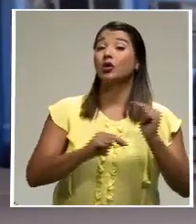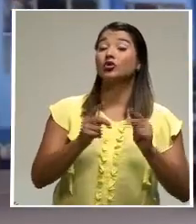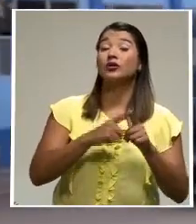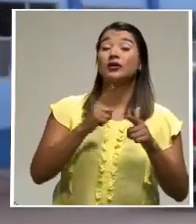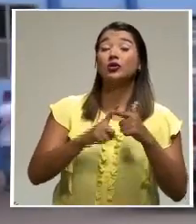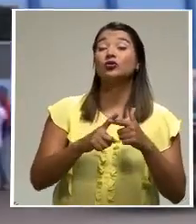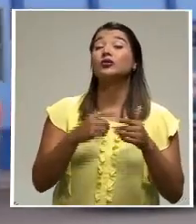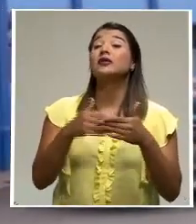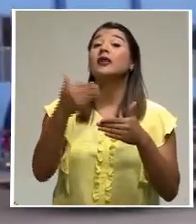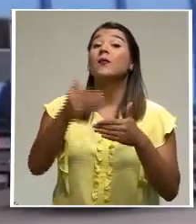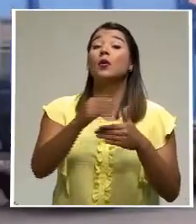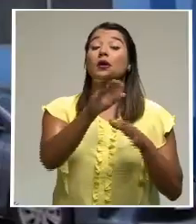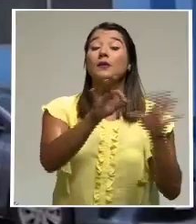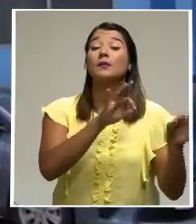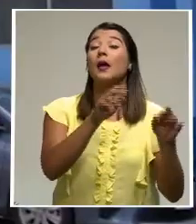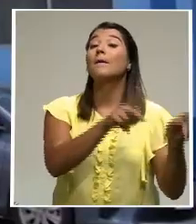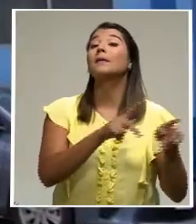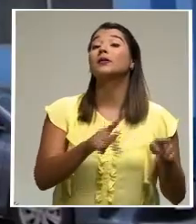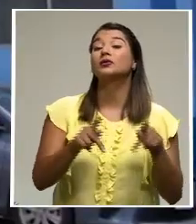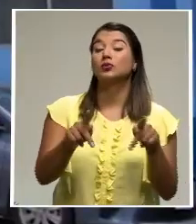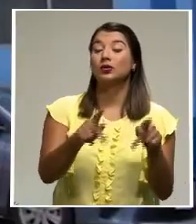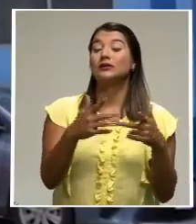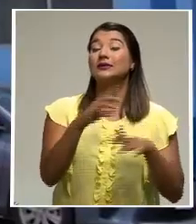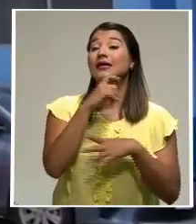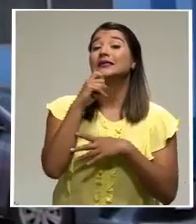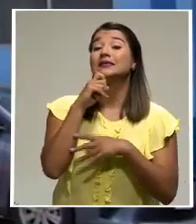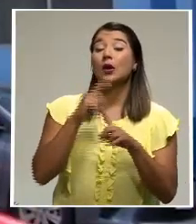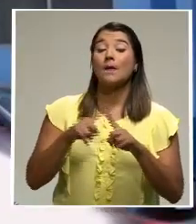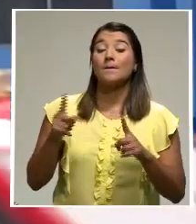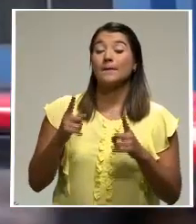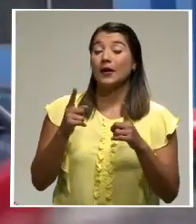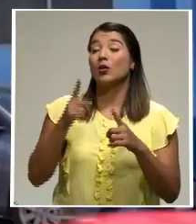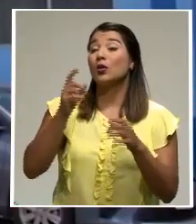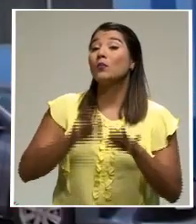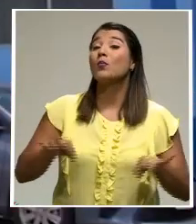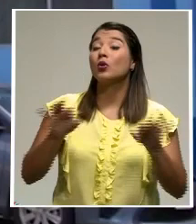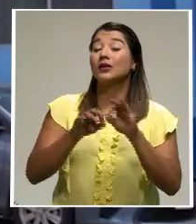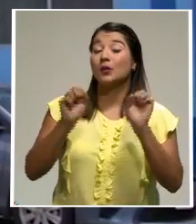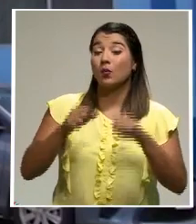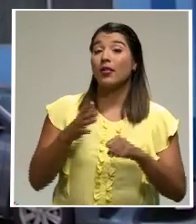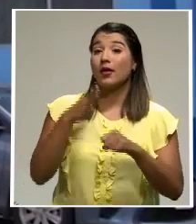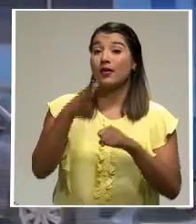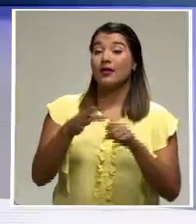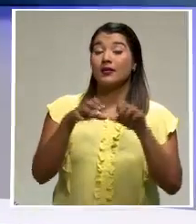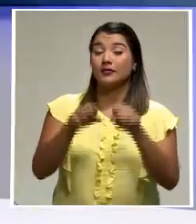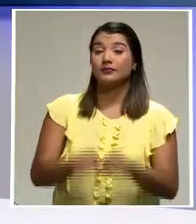e informando días previos, pero la intención es que puedan acudir a sus citas.